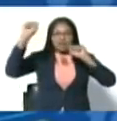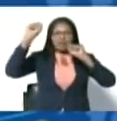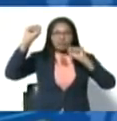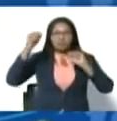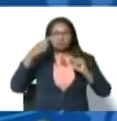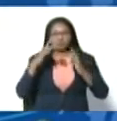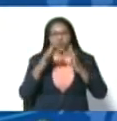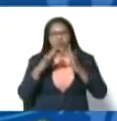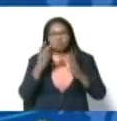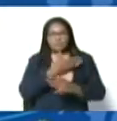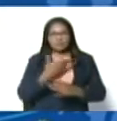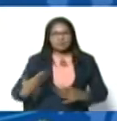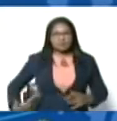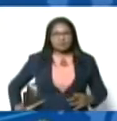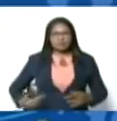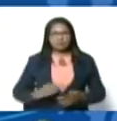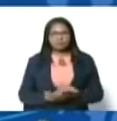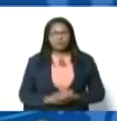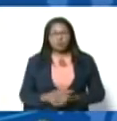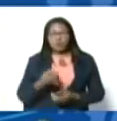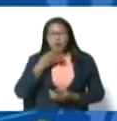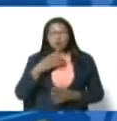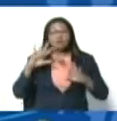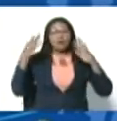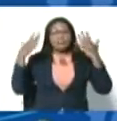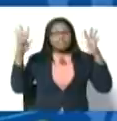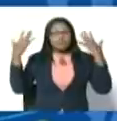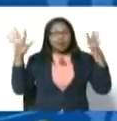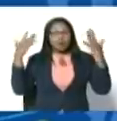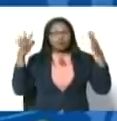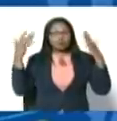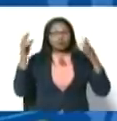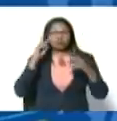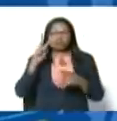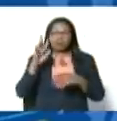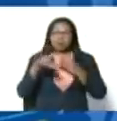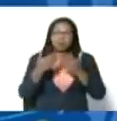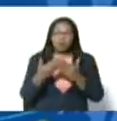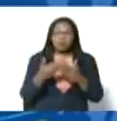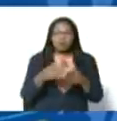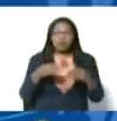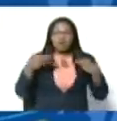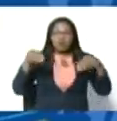¡Venceremos! Adelante, señor presidente. Bueno, un aplauso. Fíjense, aquí está el aluminio naval.